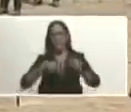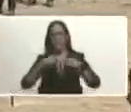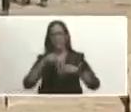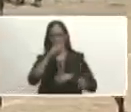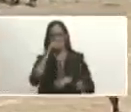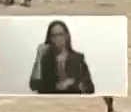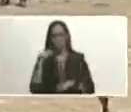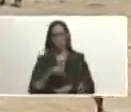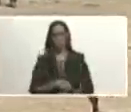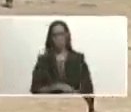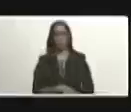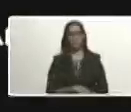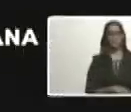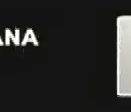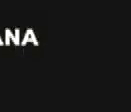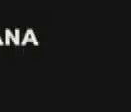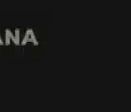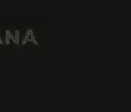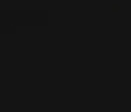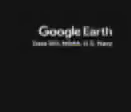drogas.